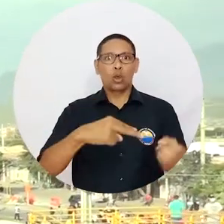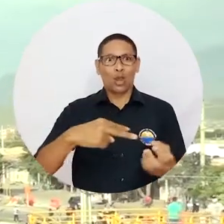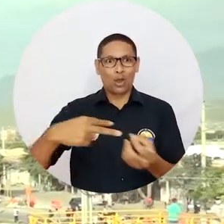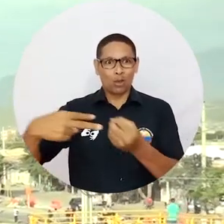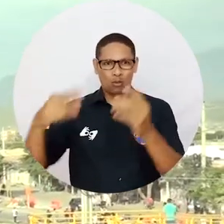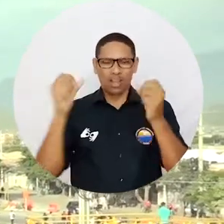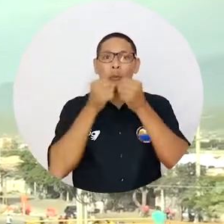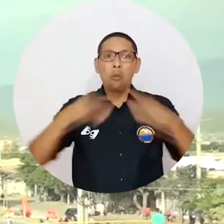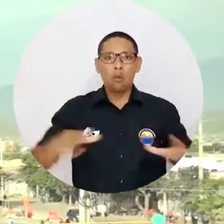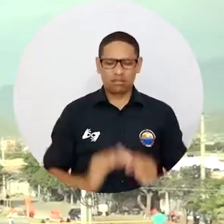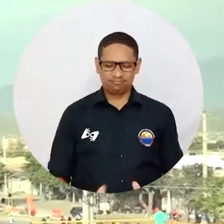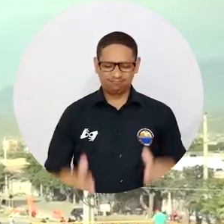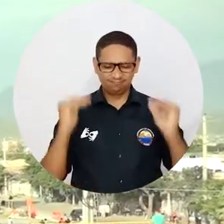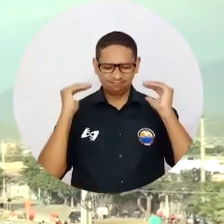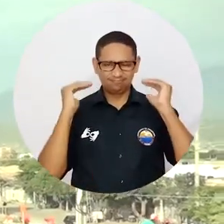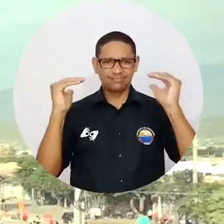calidad.